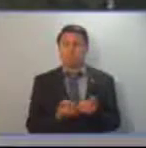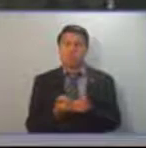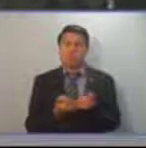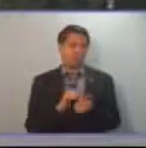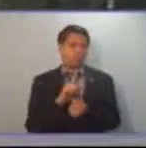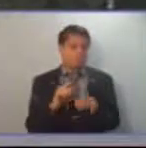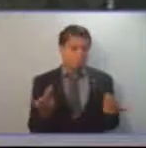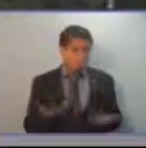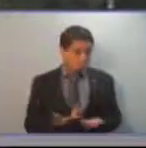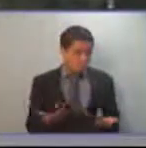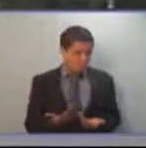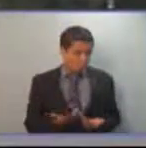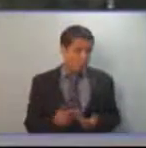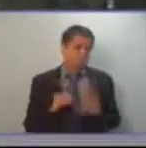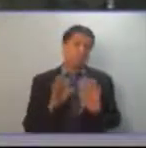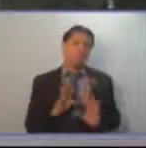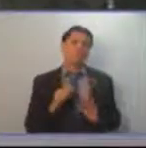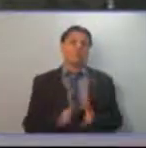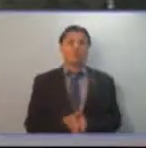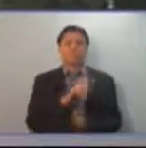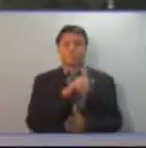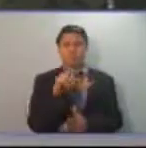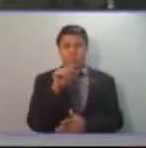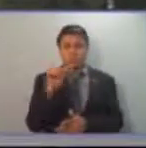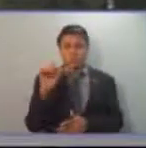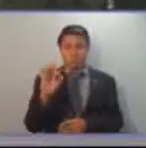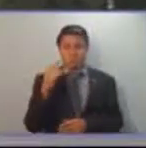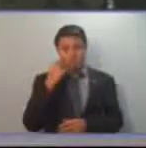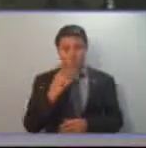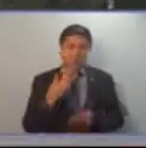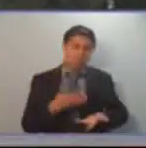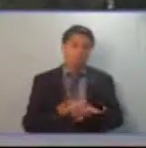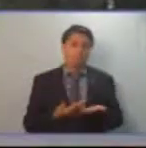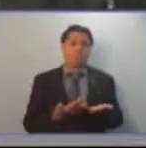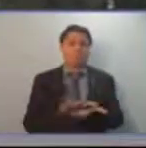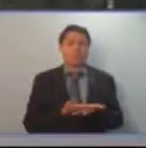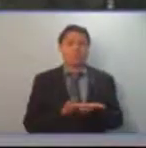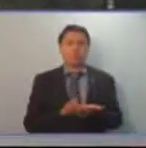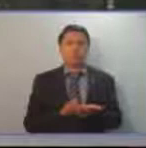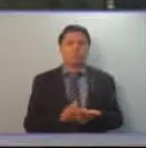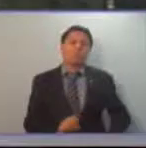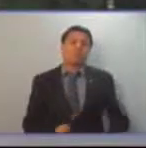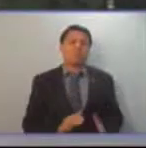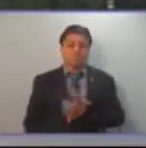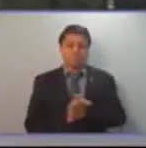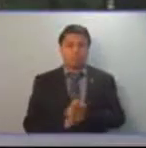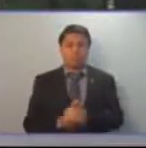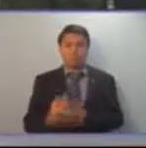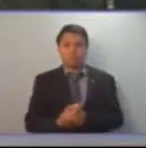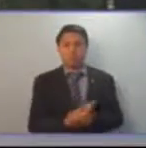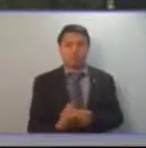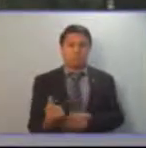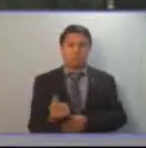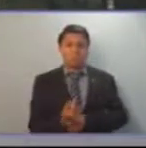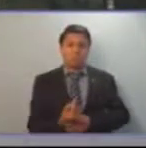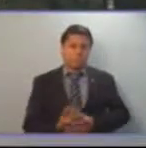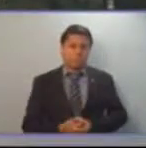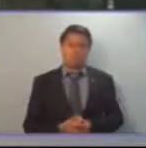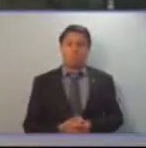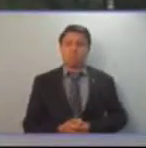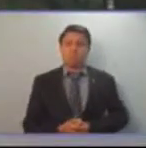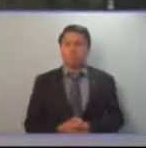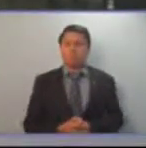no lo hace, entonces el tribunal debe de acudir a un proceso de sortear entre los ciudadanos